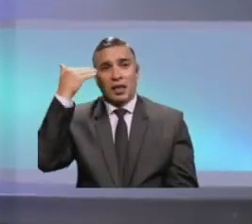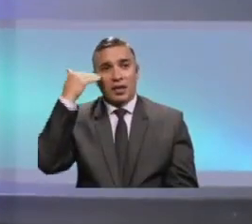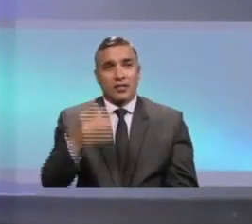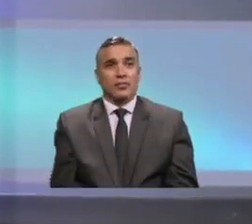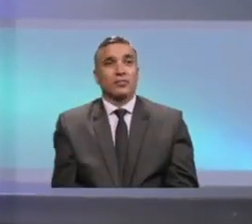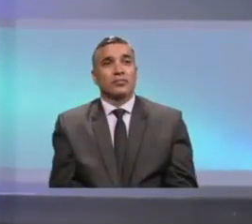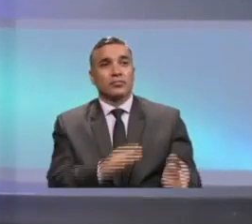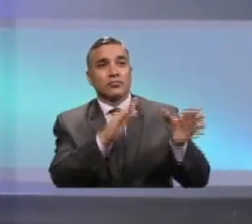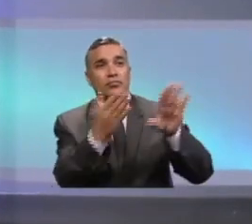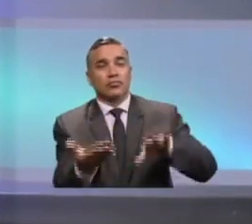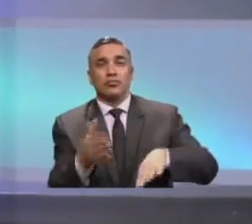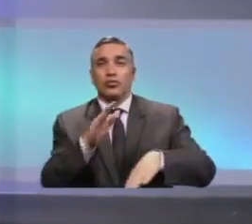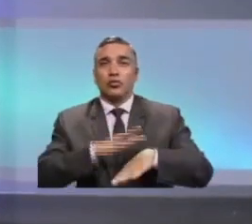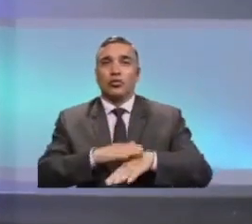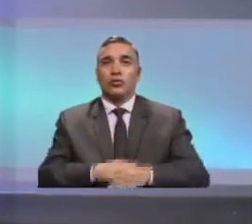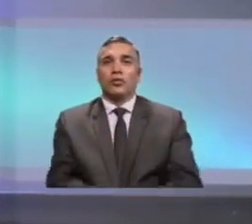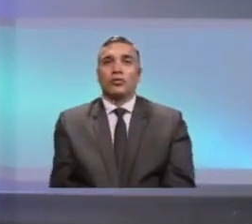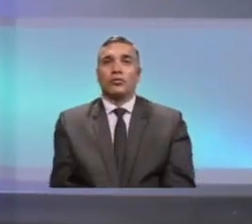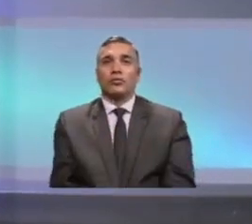murió a causa de